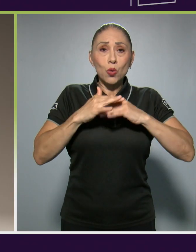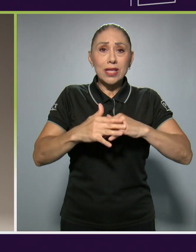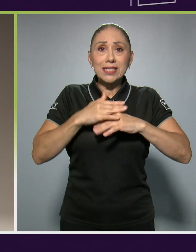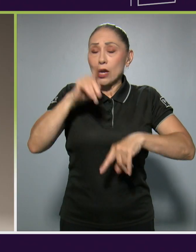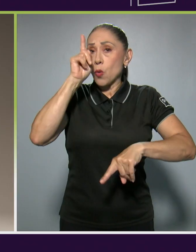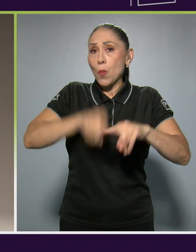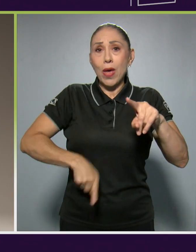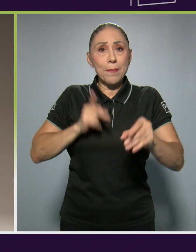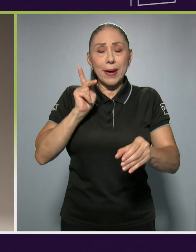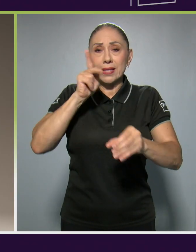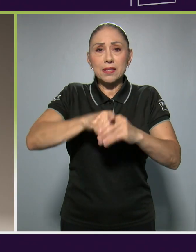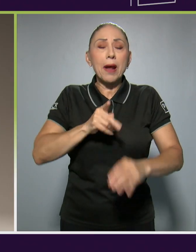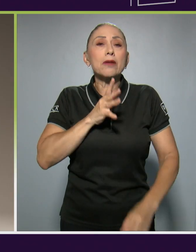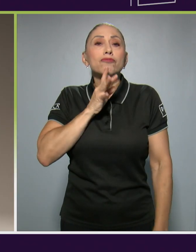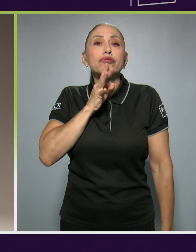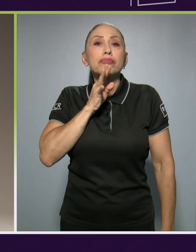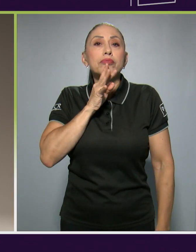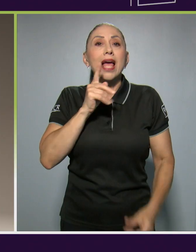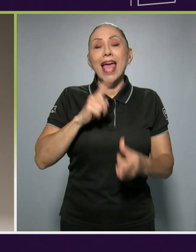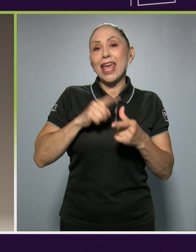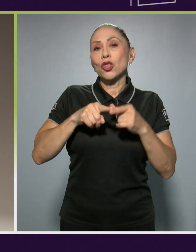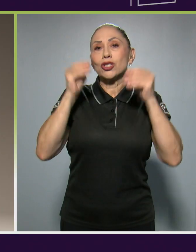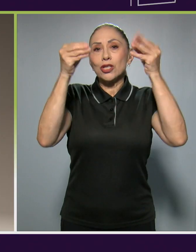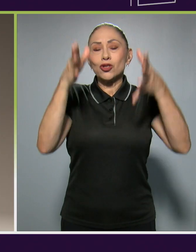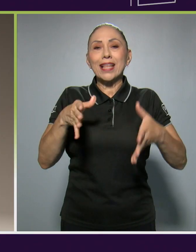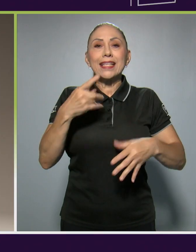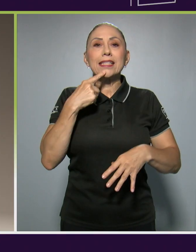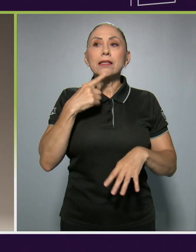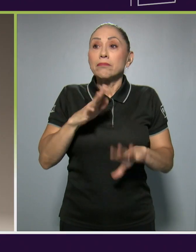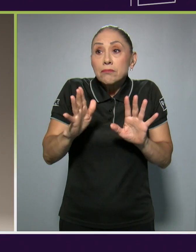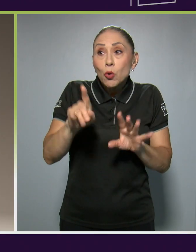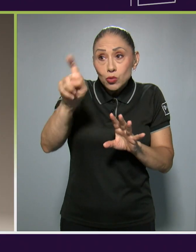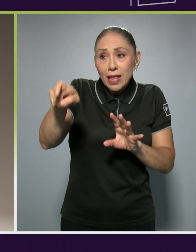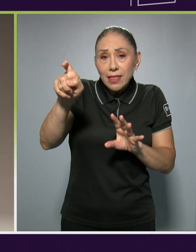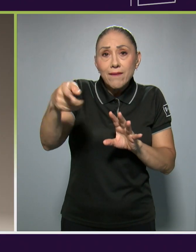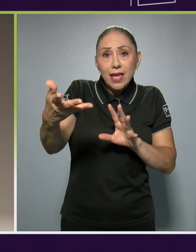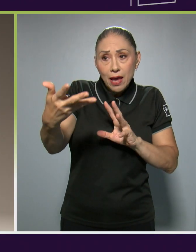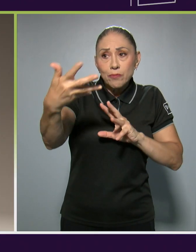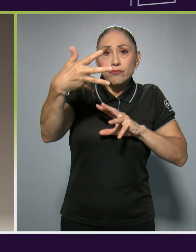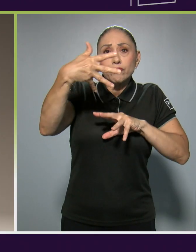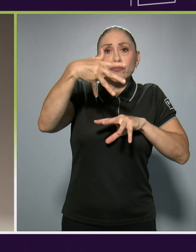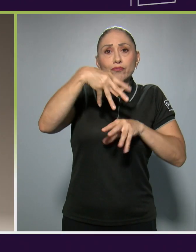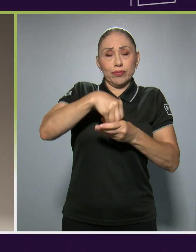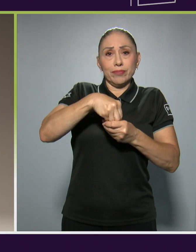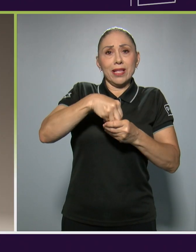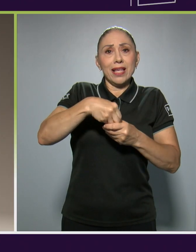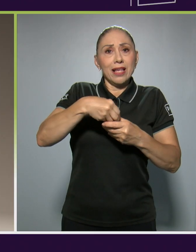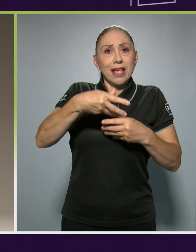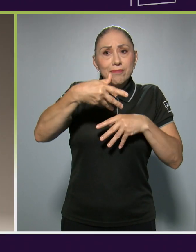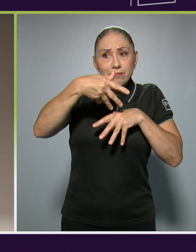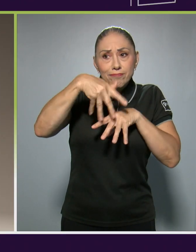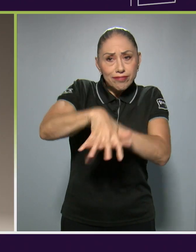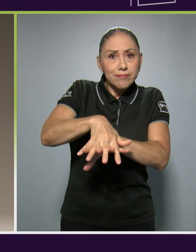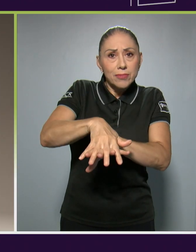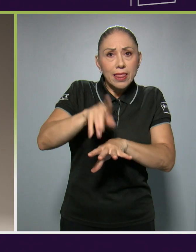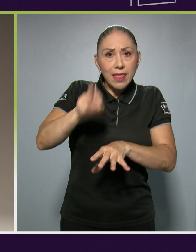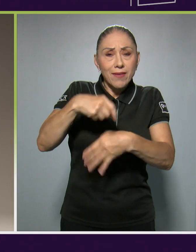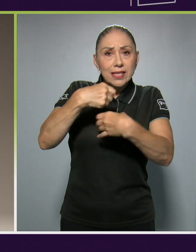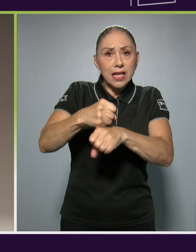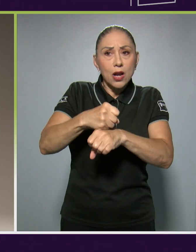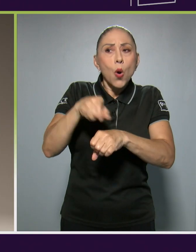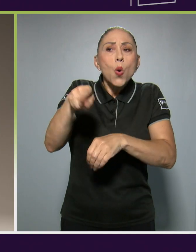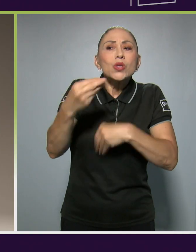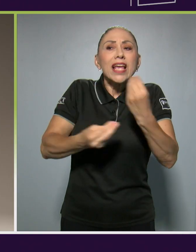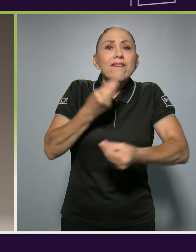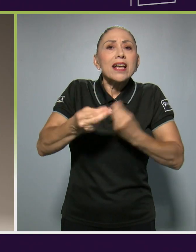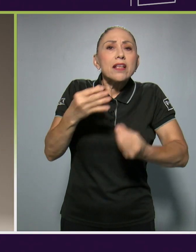oral, las personas docentes lo que dicen es, tiene que integrarse, tiene que hacerlo. ¿Qué va a hacer el día de mañana cuando vaya